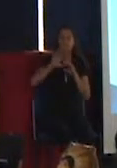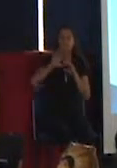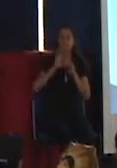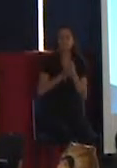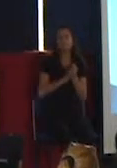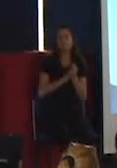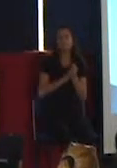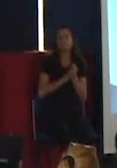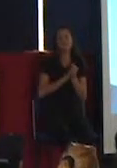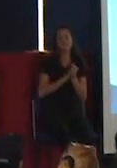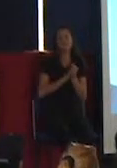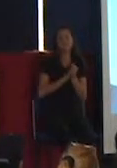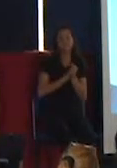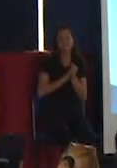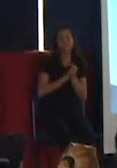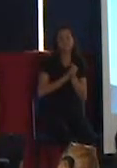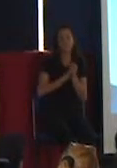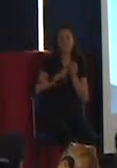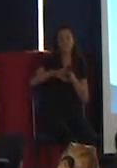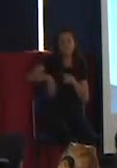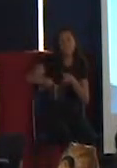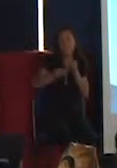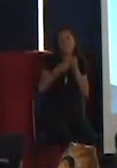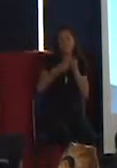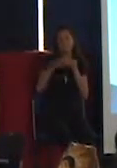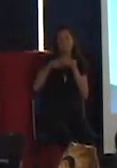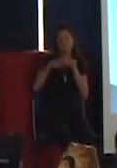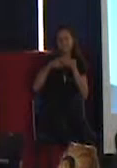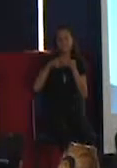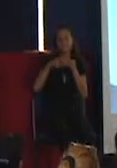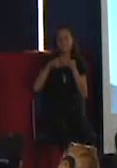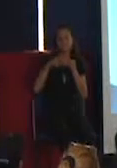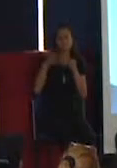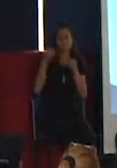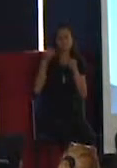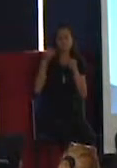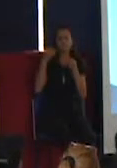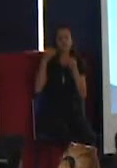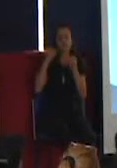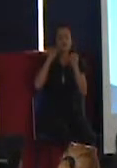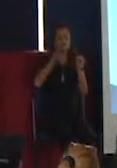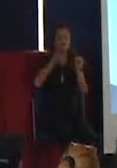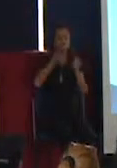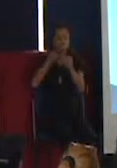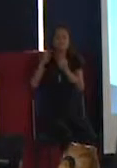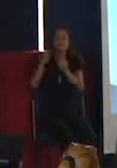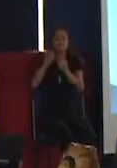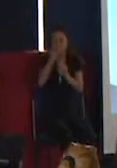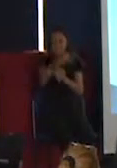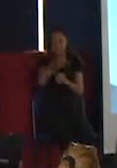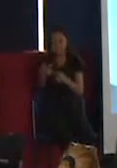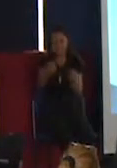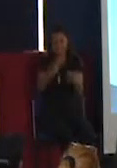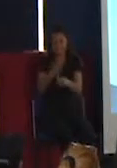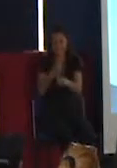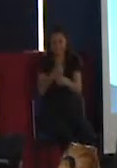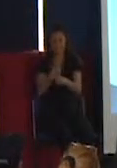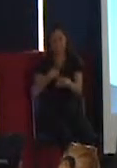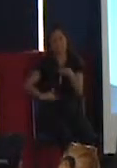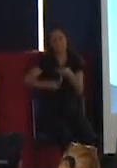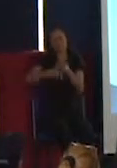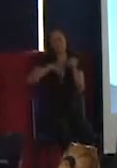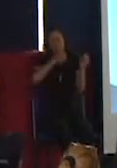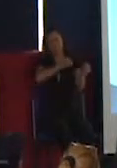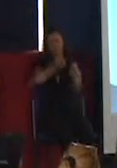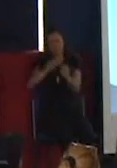Una serie de capacitaciones, ¿sí? A los funcionarios y contratar las personas